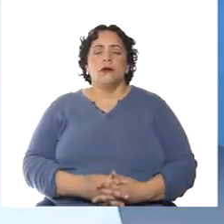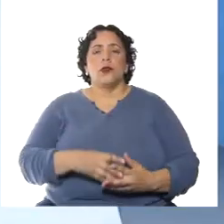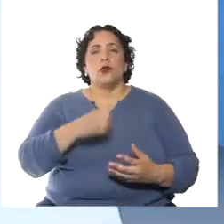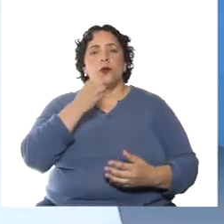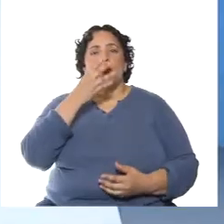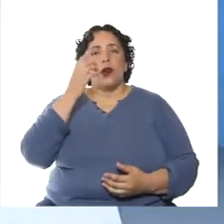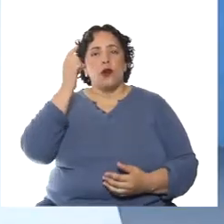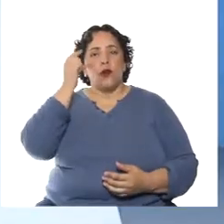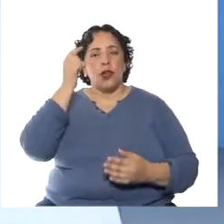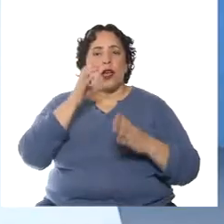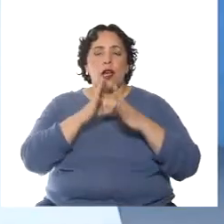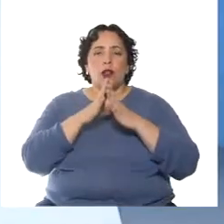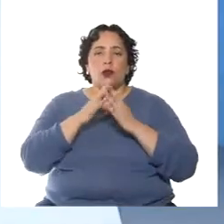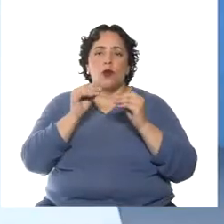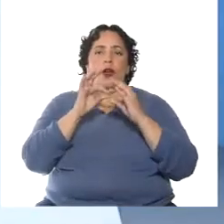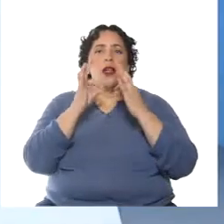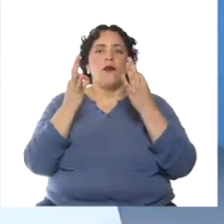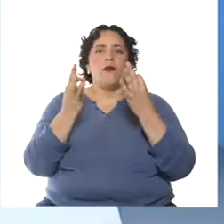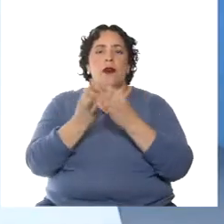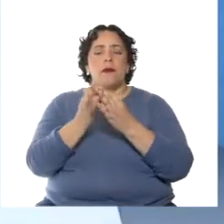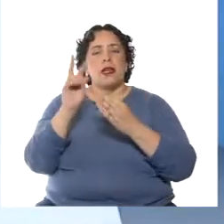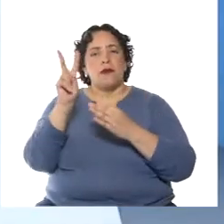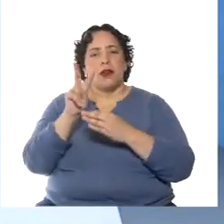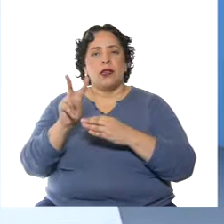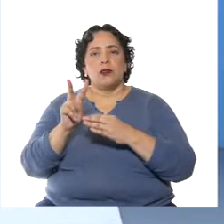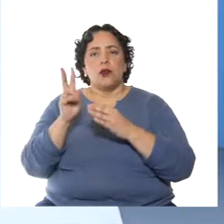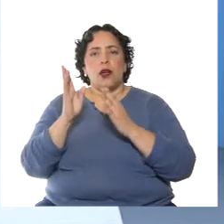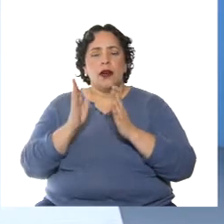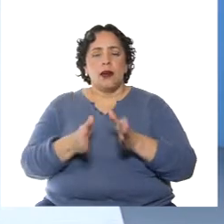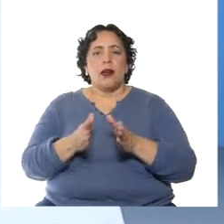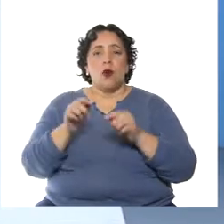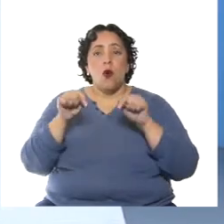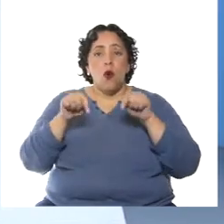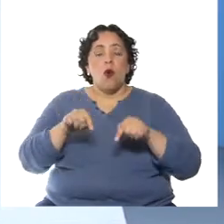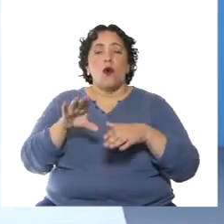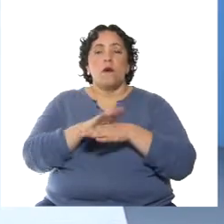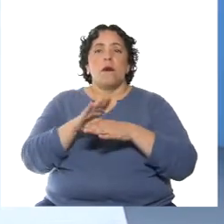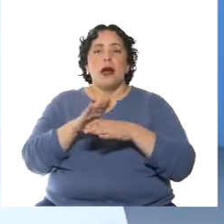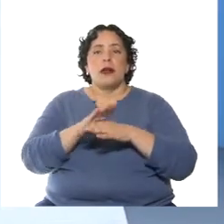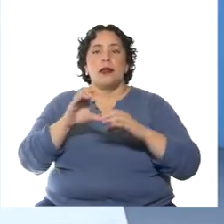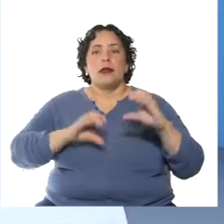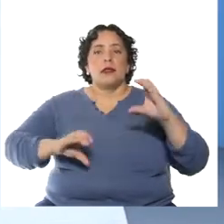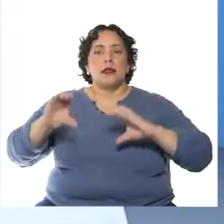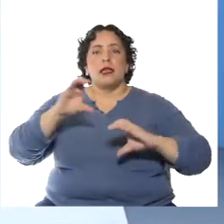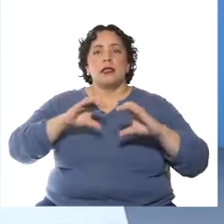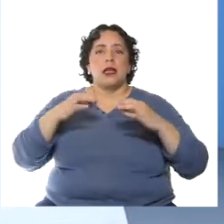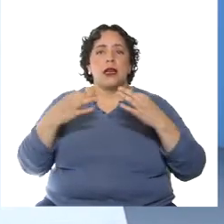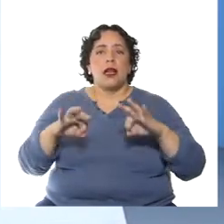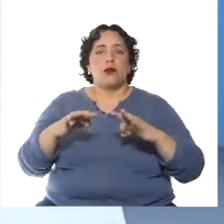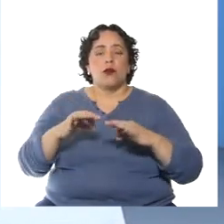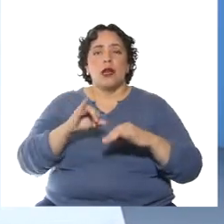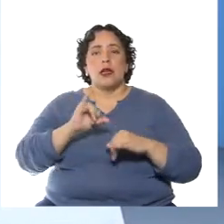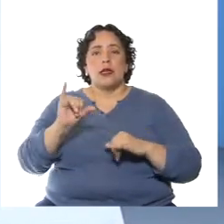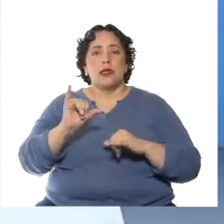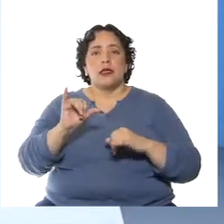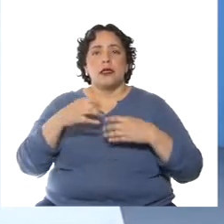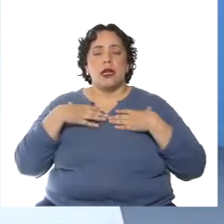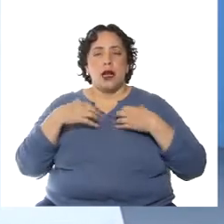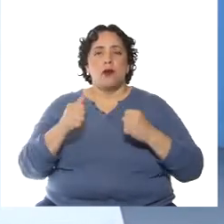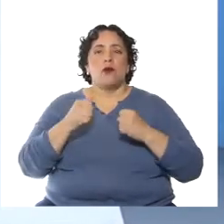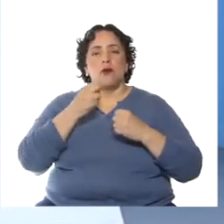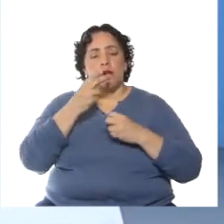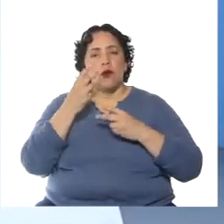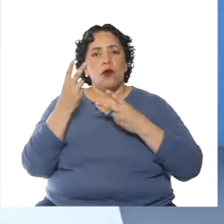Muy buenos días a toda la familia venezolana. Hoy, martes de Ciencias Naturales y Salud. Buenos días,